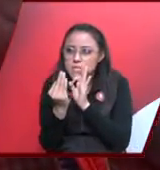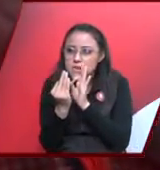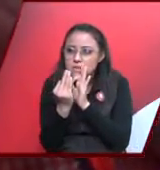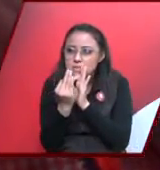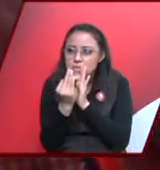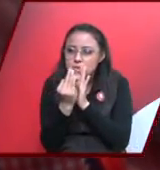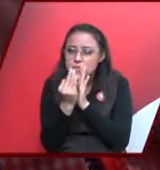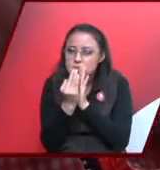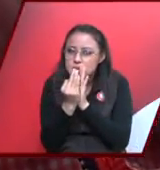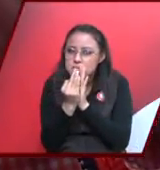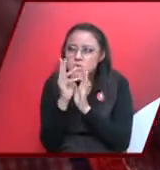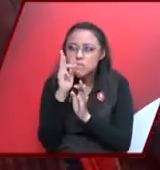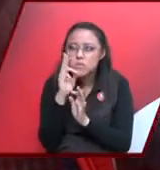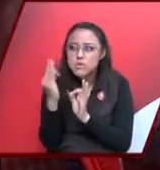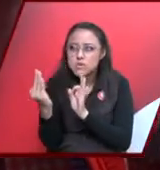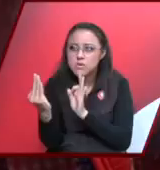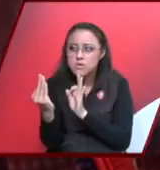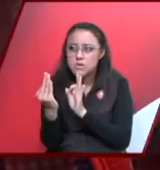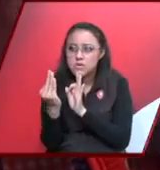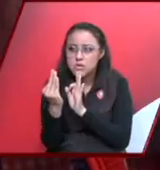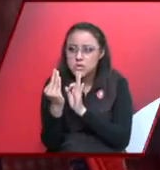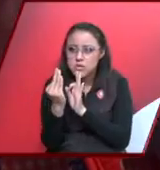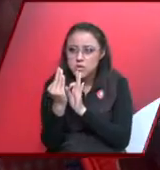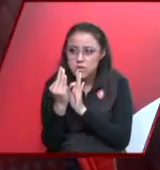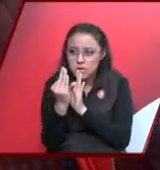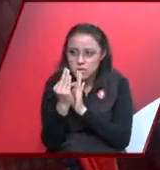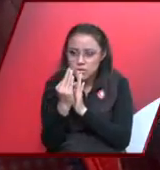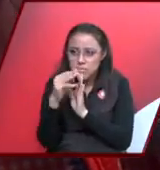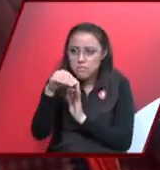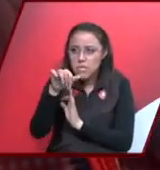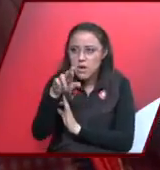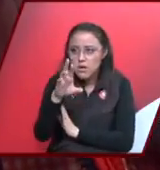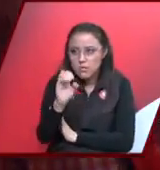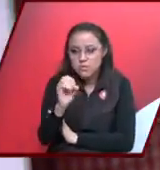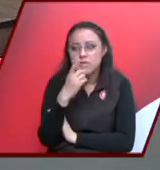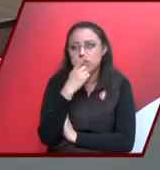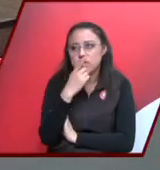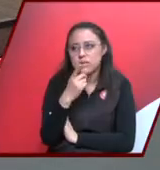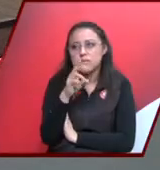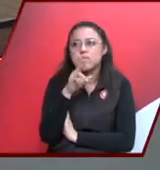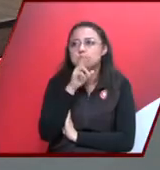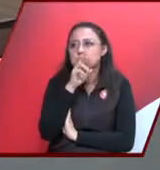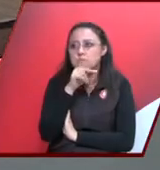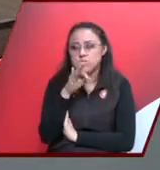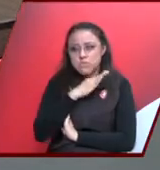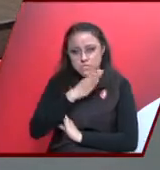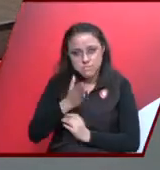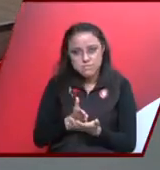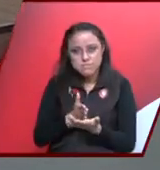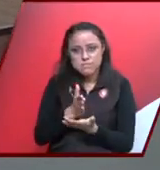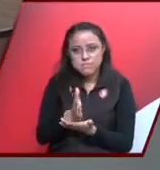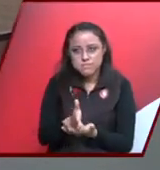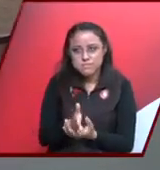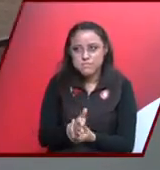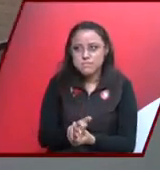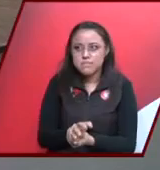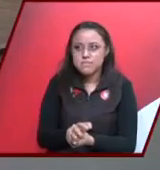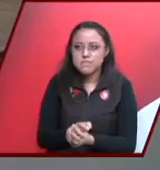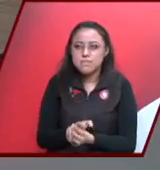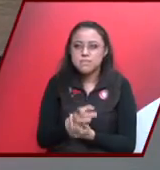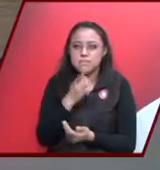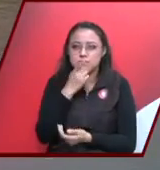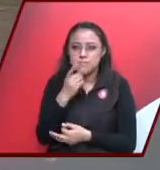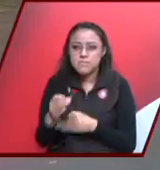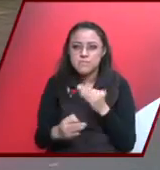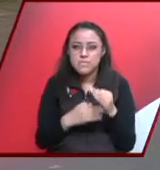más. Por eso decía que acercaran la cámara, Marco. Bueno, no te apures, mi Marco, yo voy para allá. Bueno, pero fíjate que de las